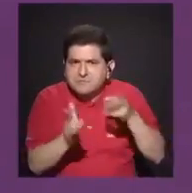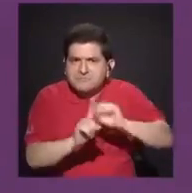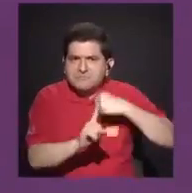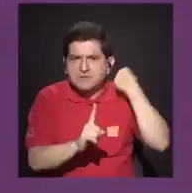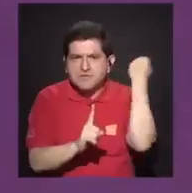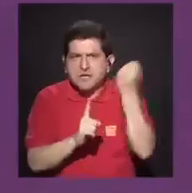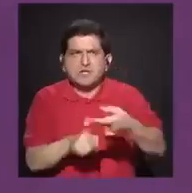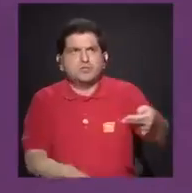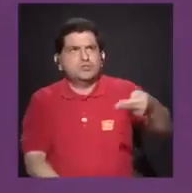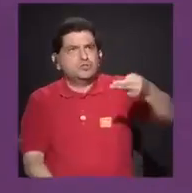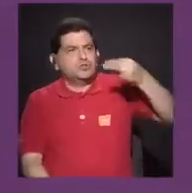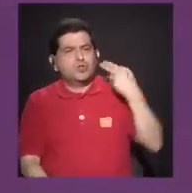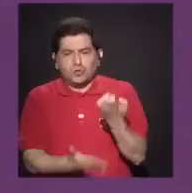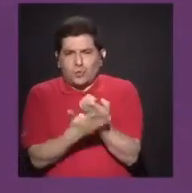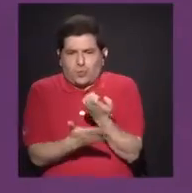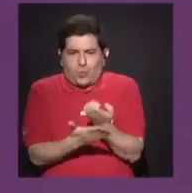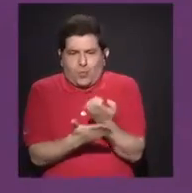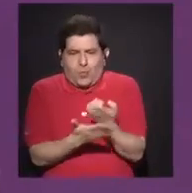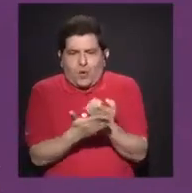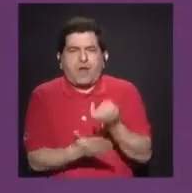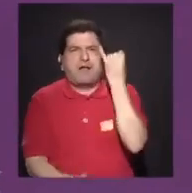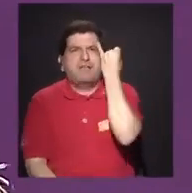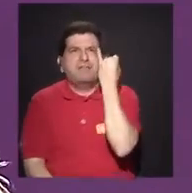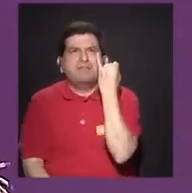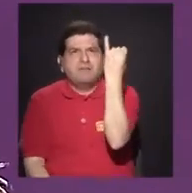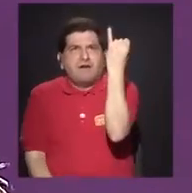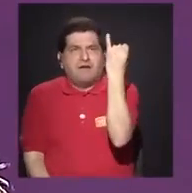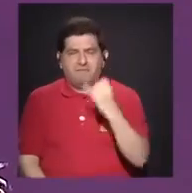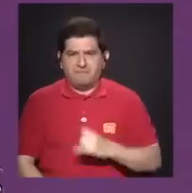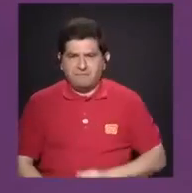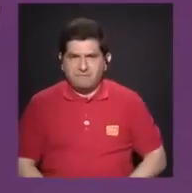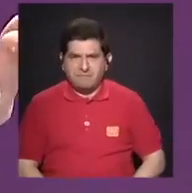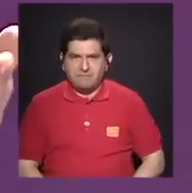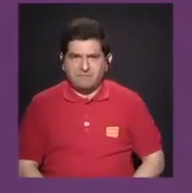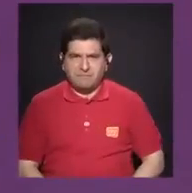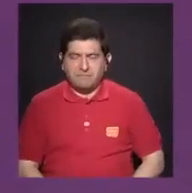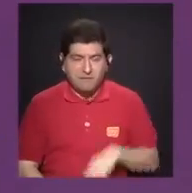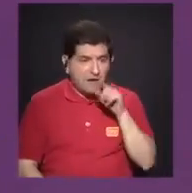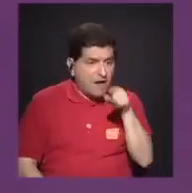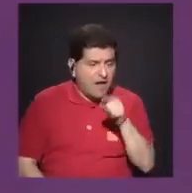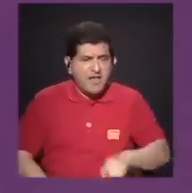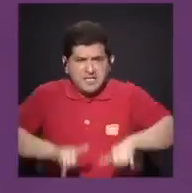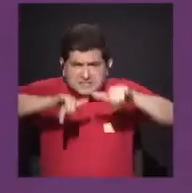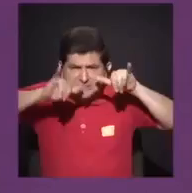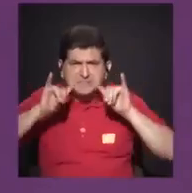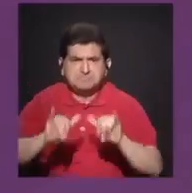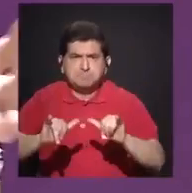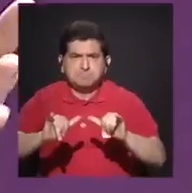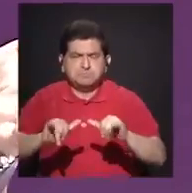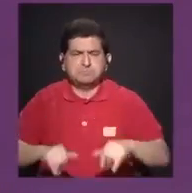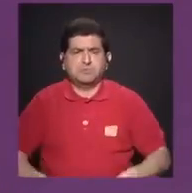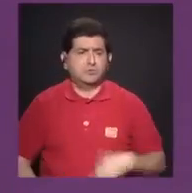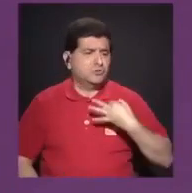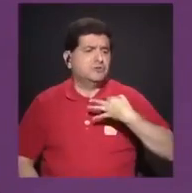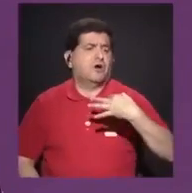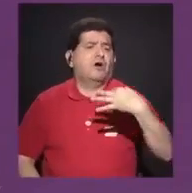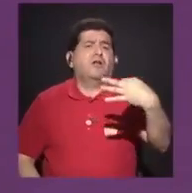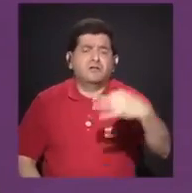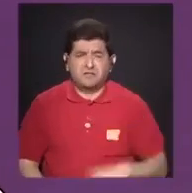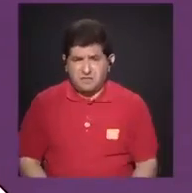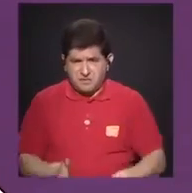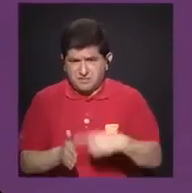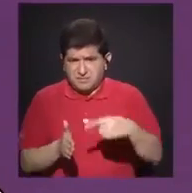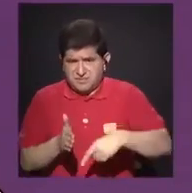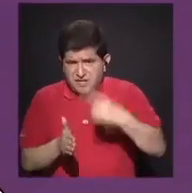cuestión histórica, económica, ideológica, que está ahí en la vida cotidiana y que a veces nos